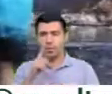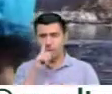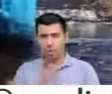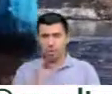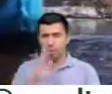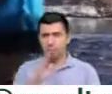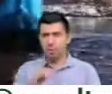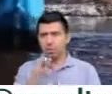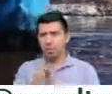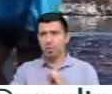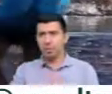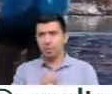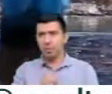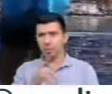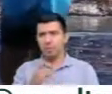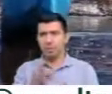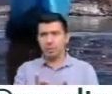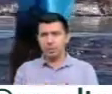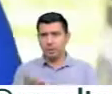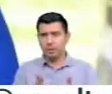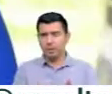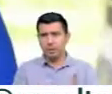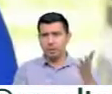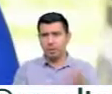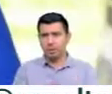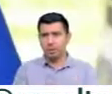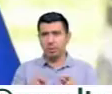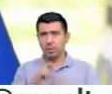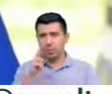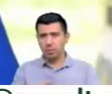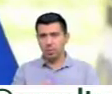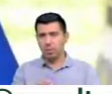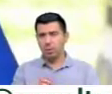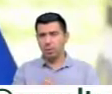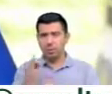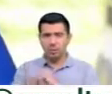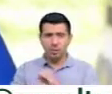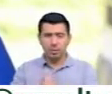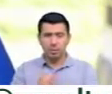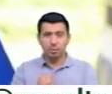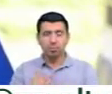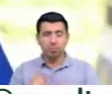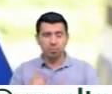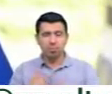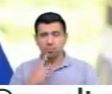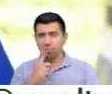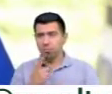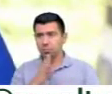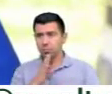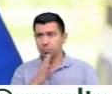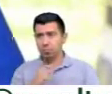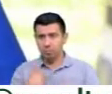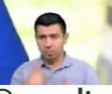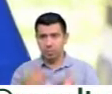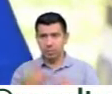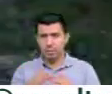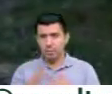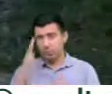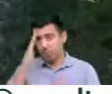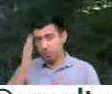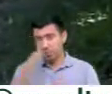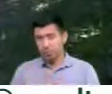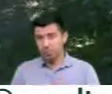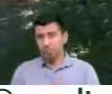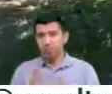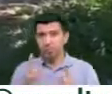sus riquezas naturales y culturales. Nosotros salimos aquí a saludar y a la gente le gusta mucho el